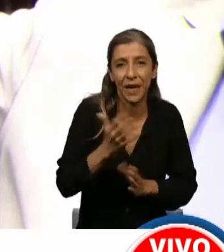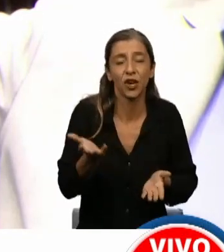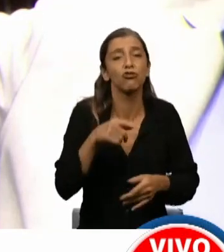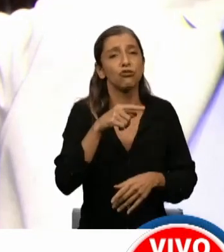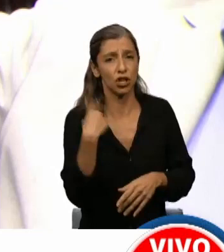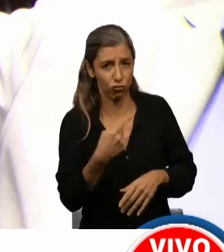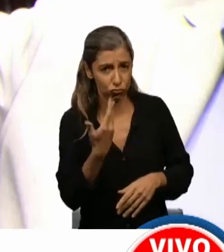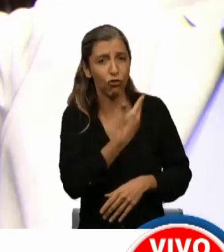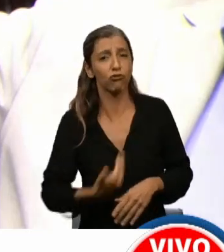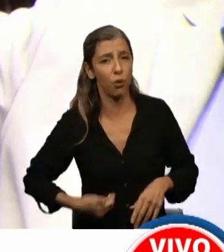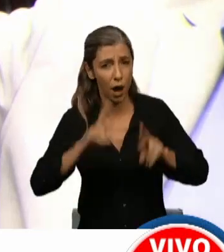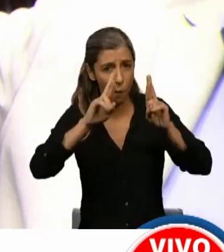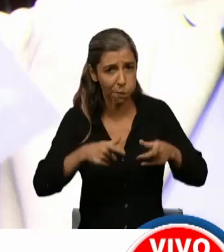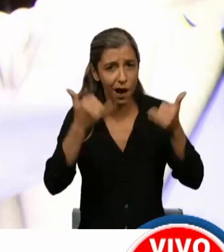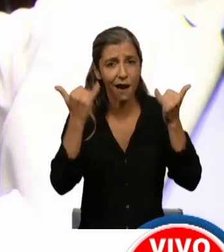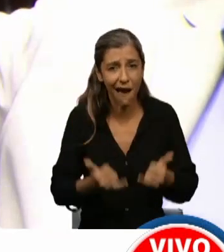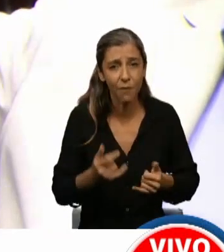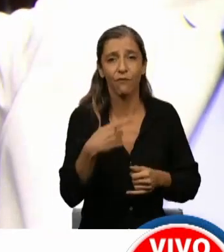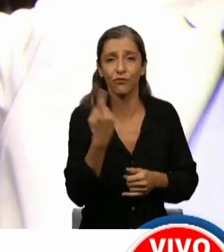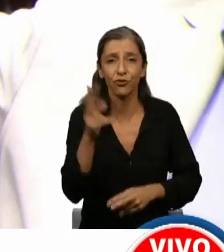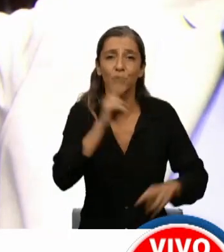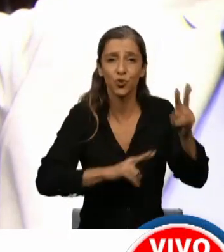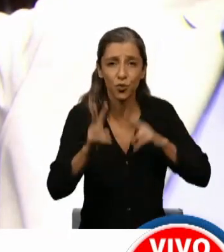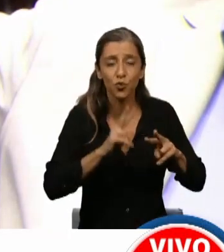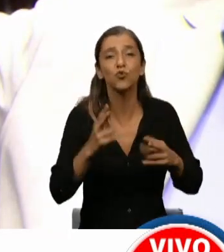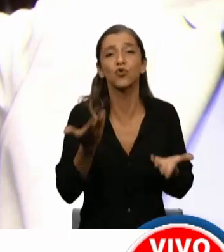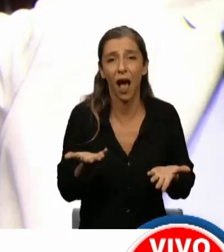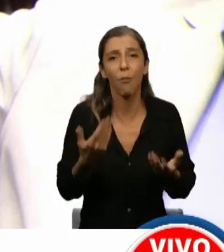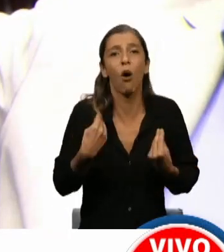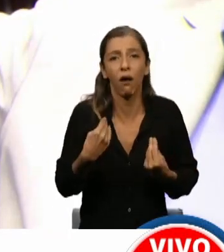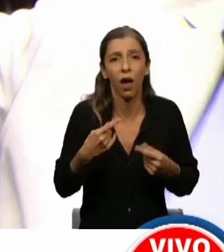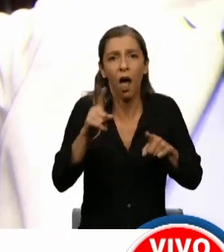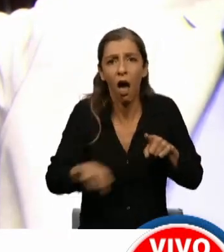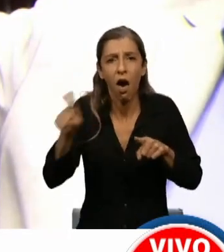nuestro gobierno que tratan de instrumentar medidas contracíclicas.